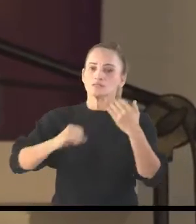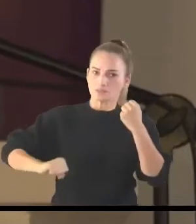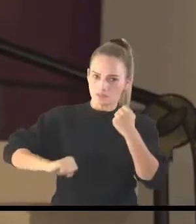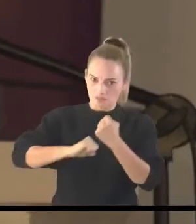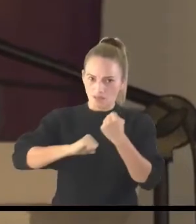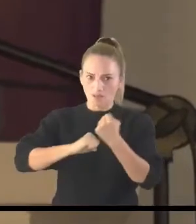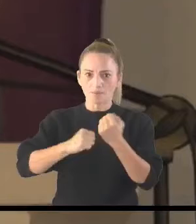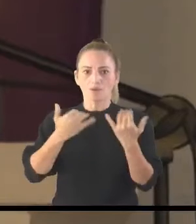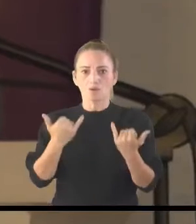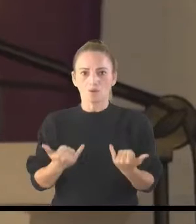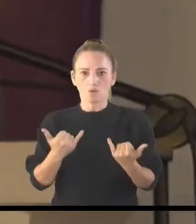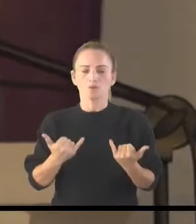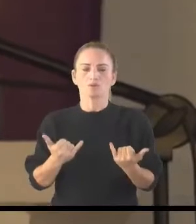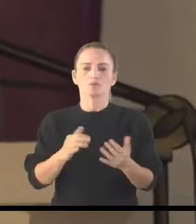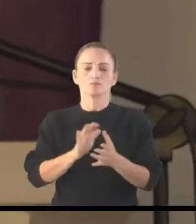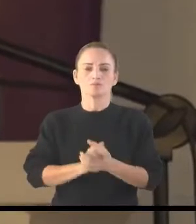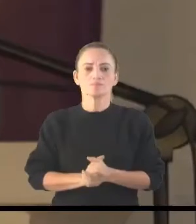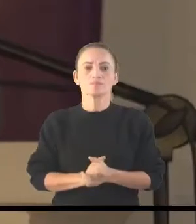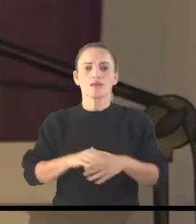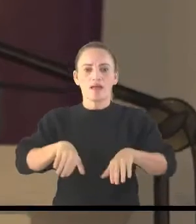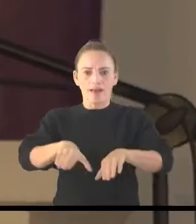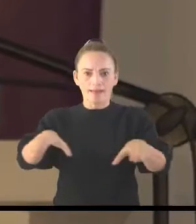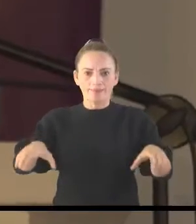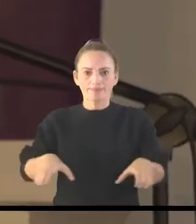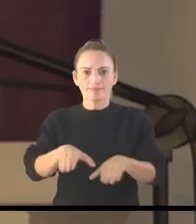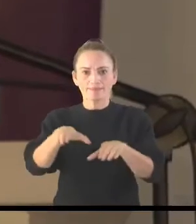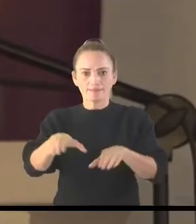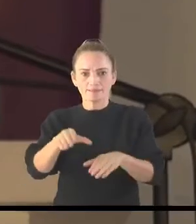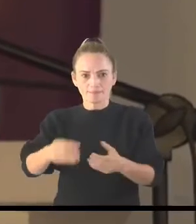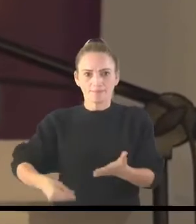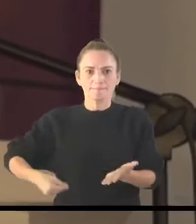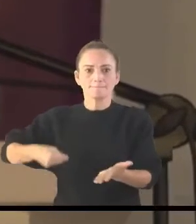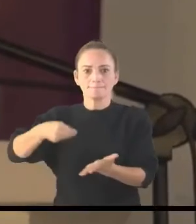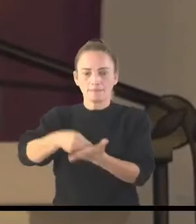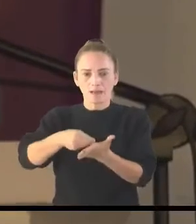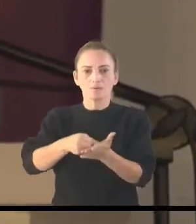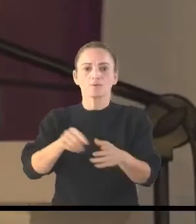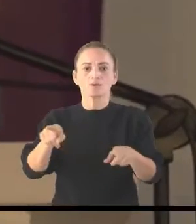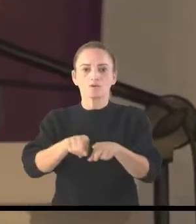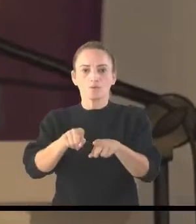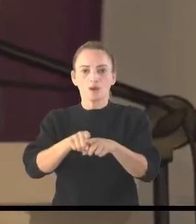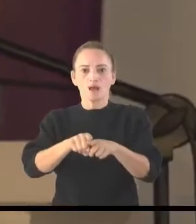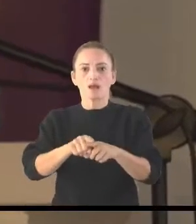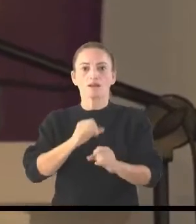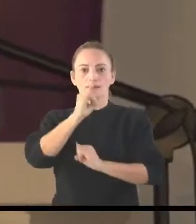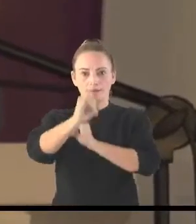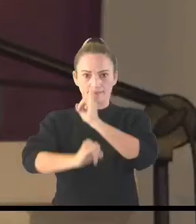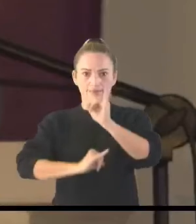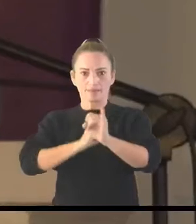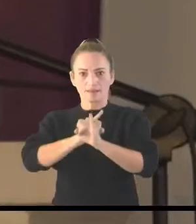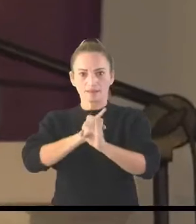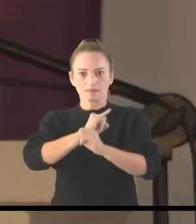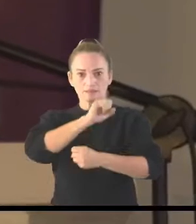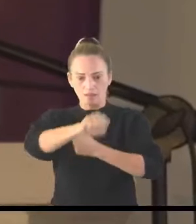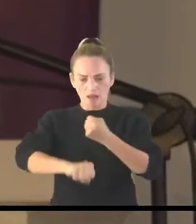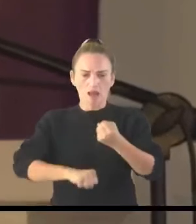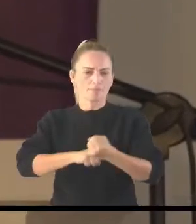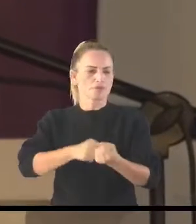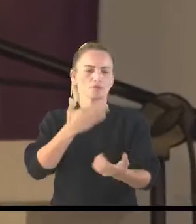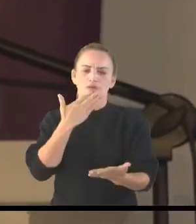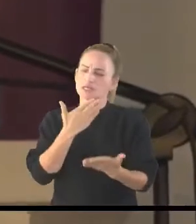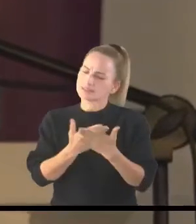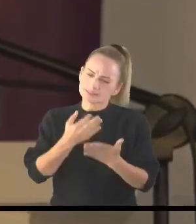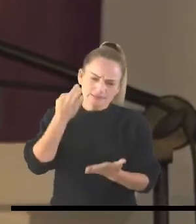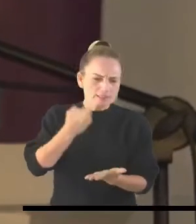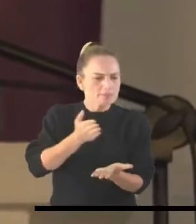la elaboración y a la llevada a cabo de este acto de indemnización, así como a la Cooperación Internacional en Pleno, por su permanente